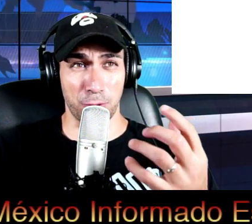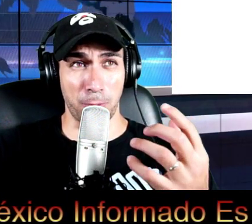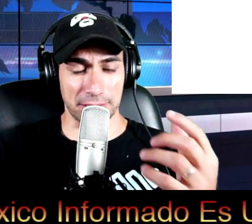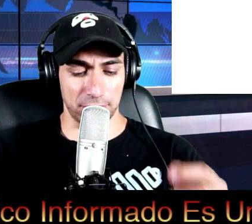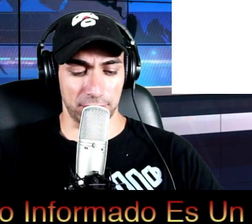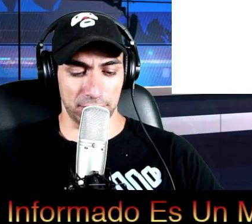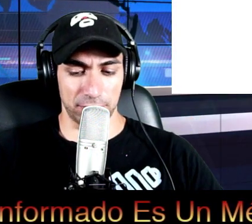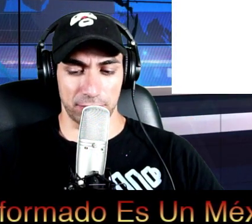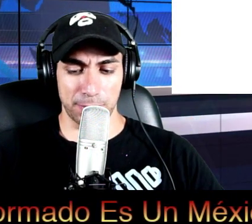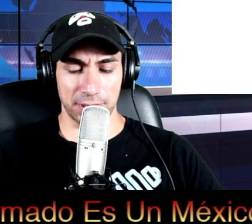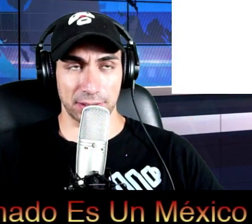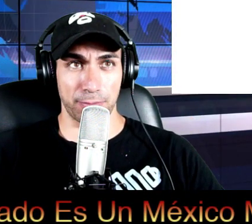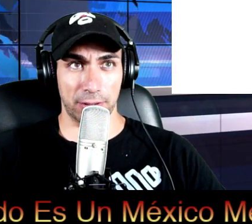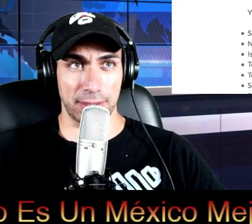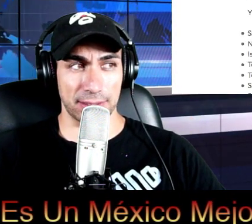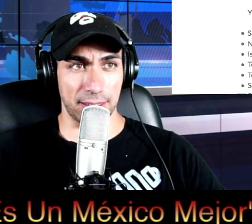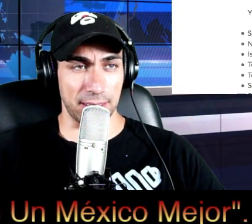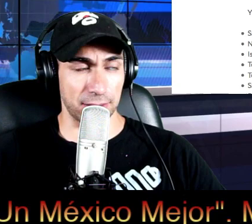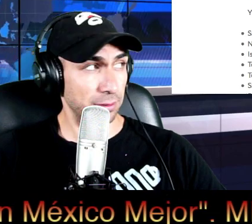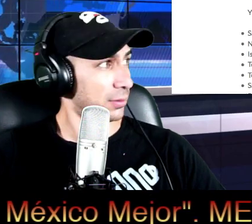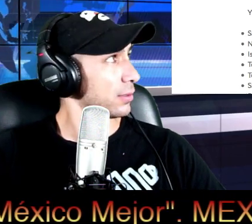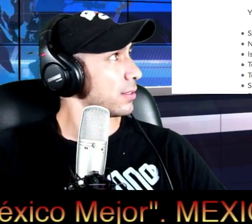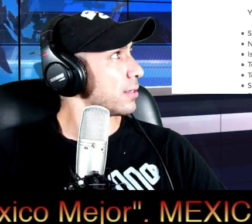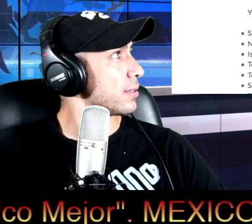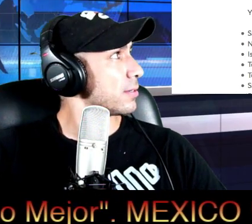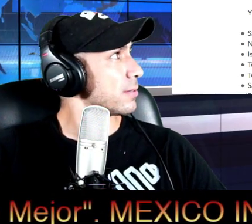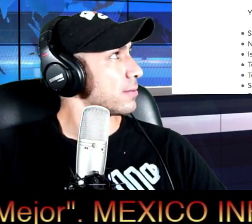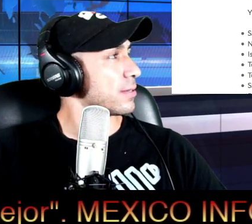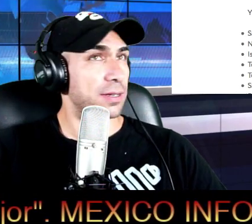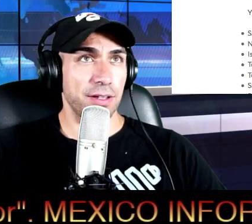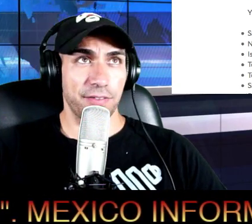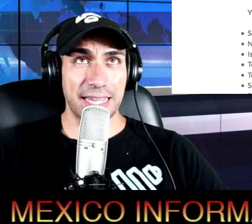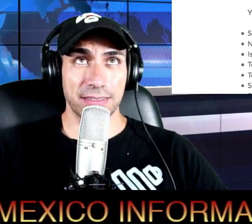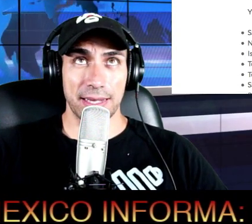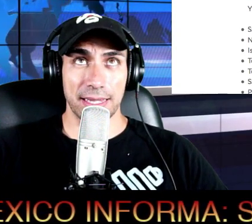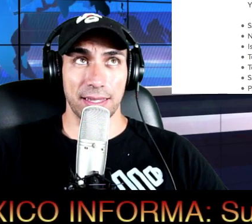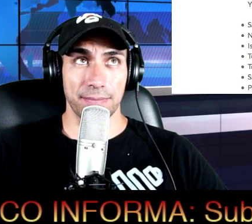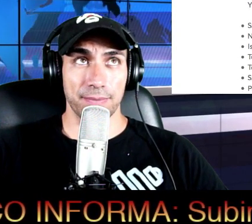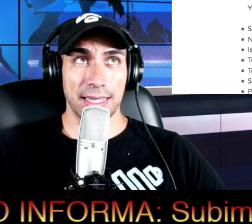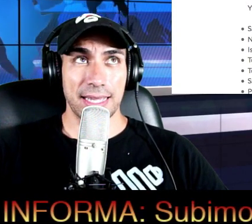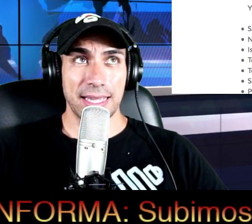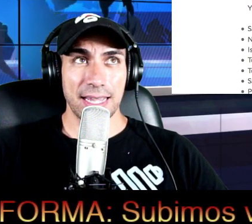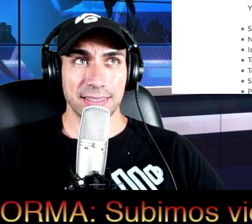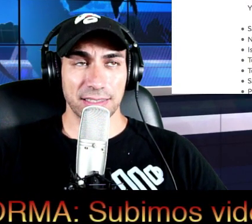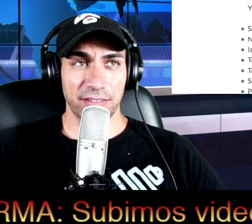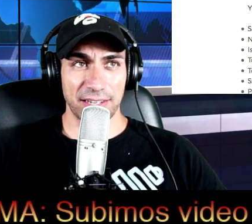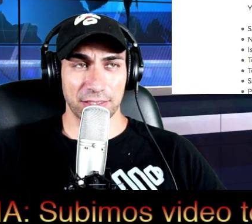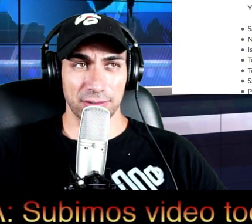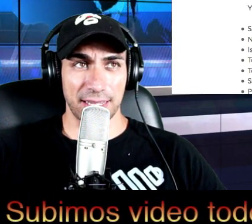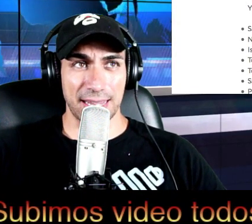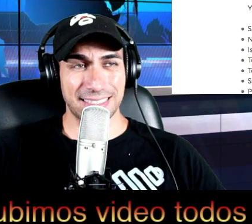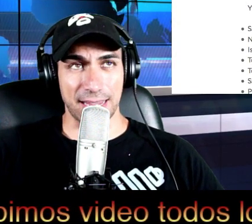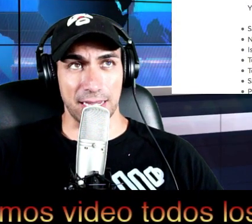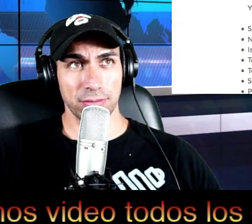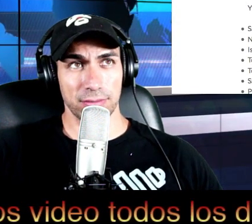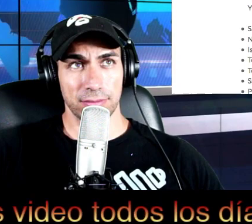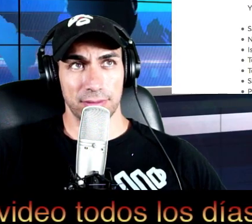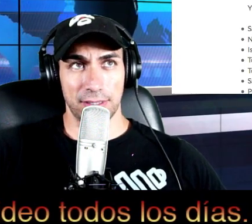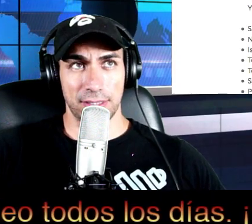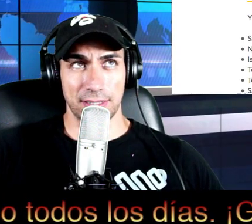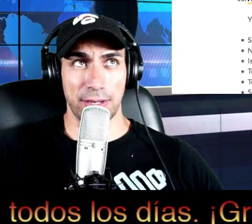de preocupación. Vamos a hacer un poquito más grande esto. Fíjense bien aquí. Estas cifras son de este